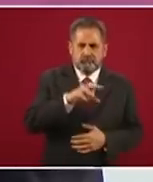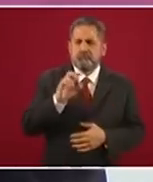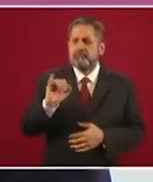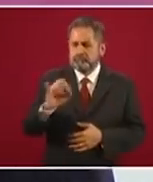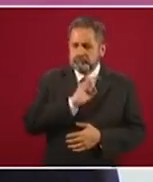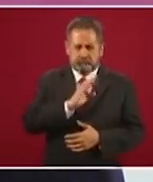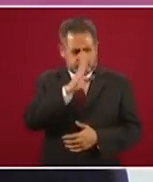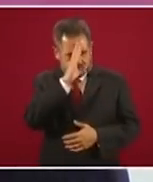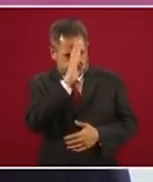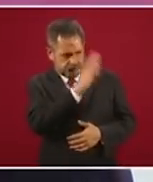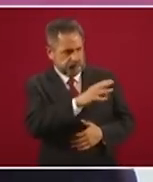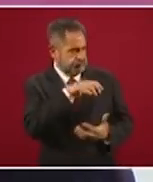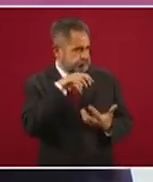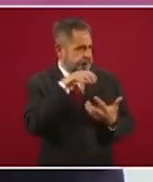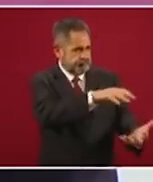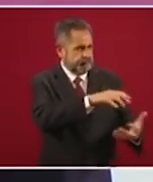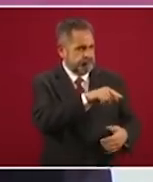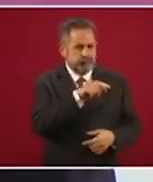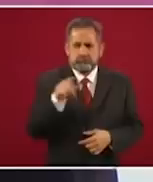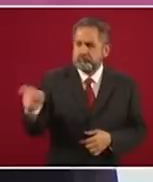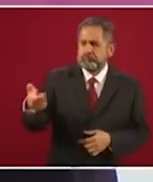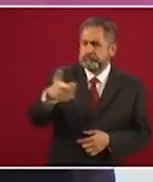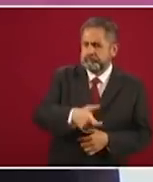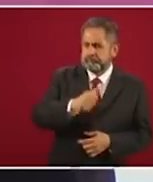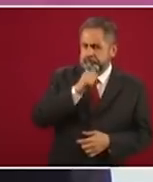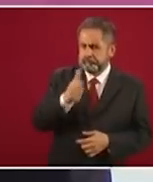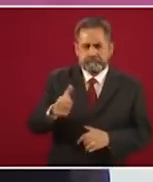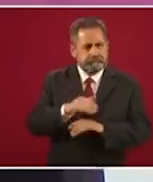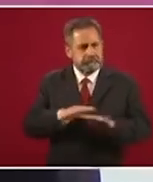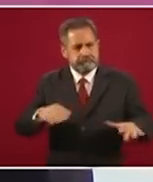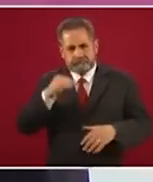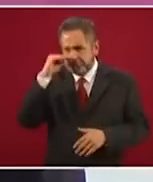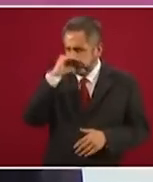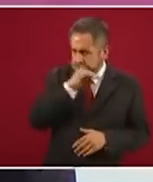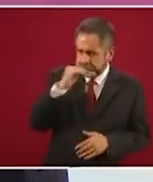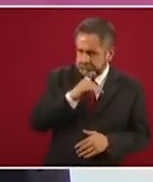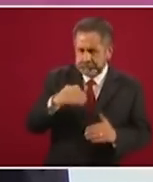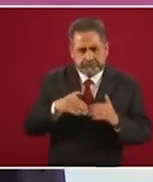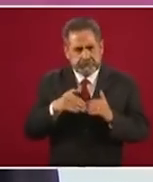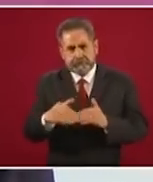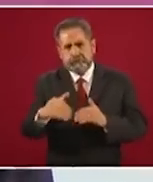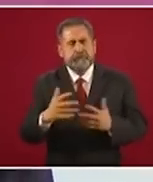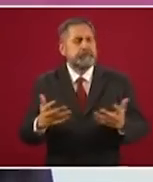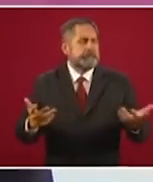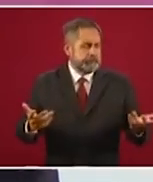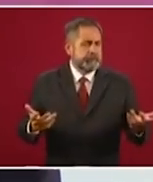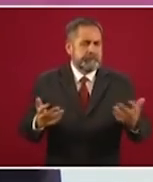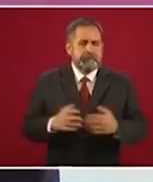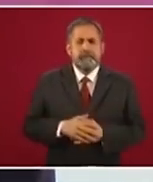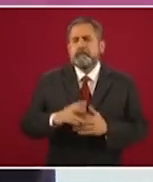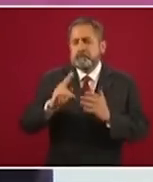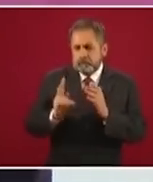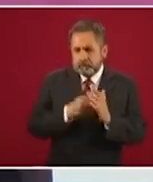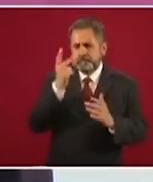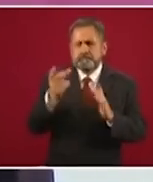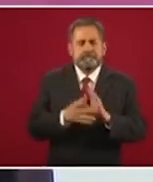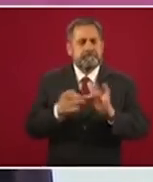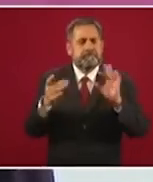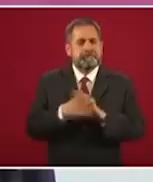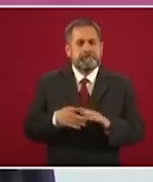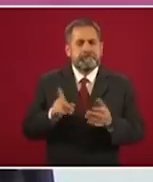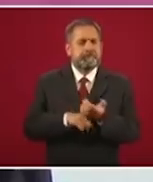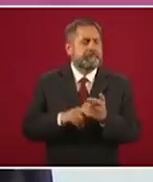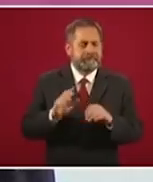directa a estos institutos y quitarle esa carga a la población, lo que nuevamente es, y de manera sumamente